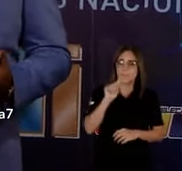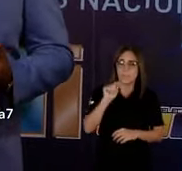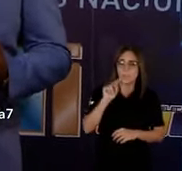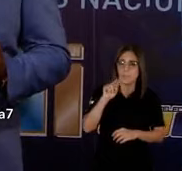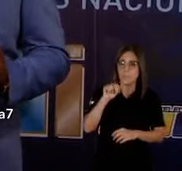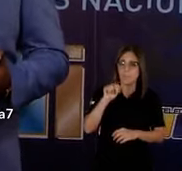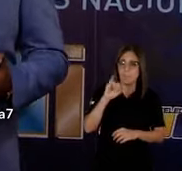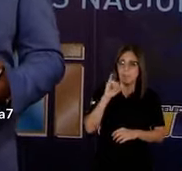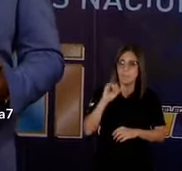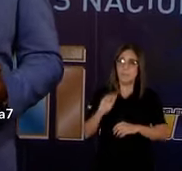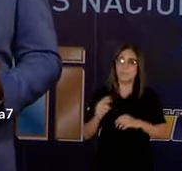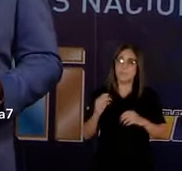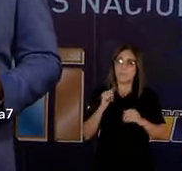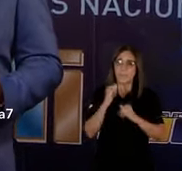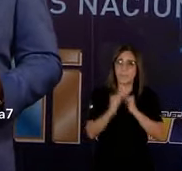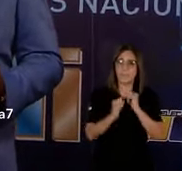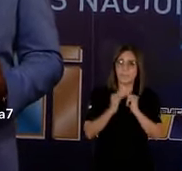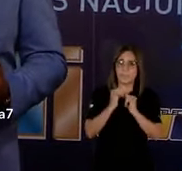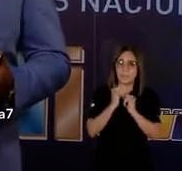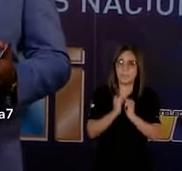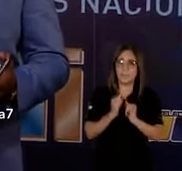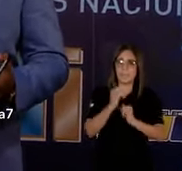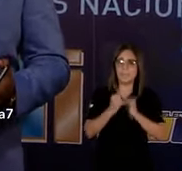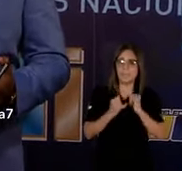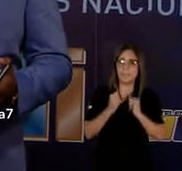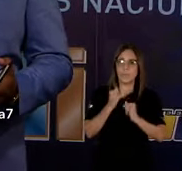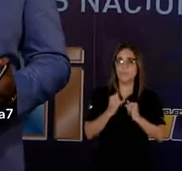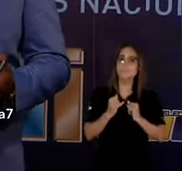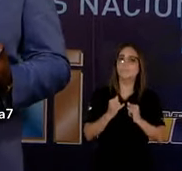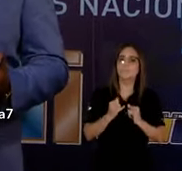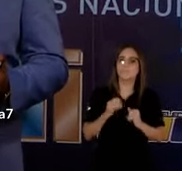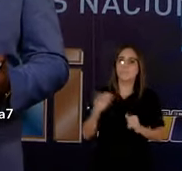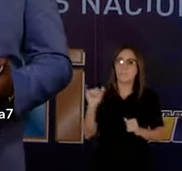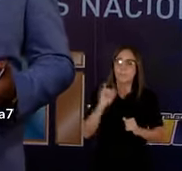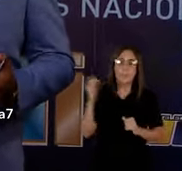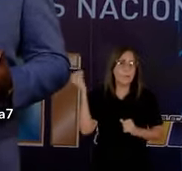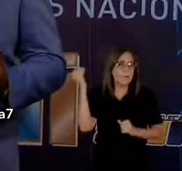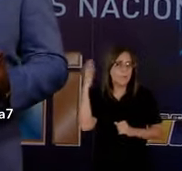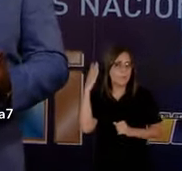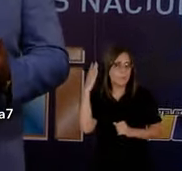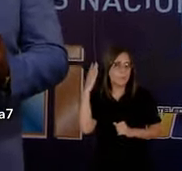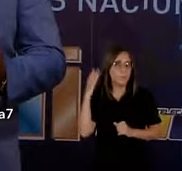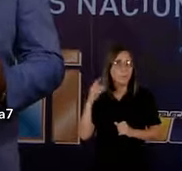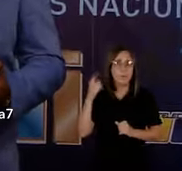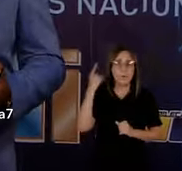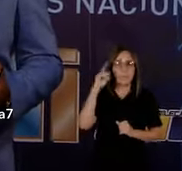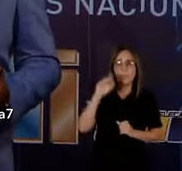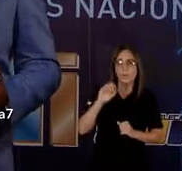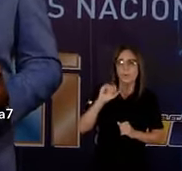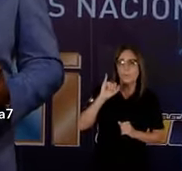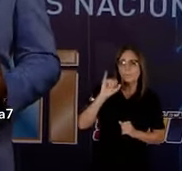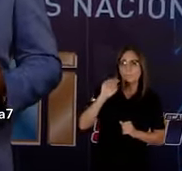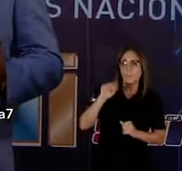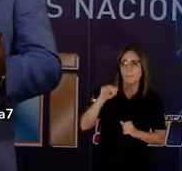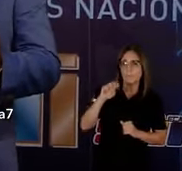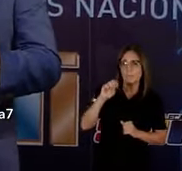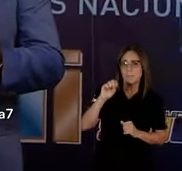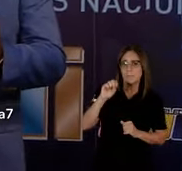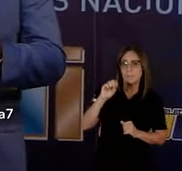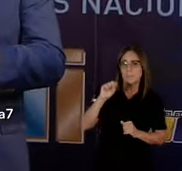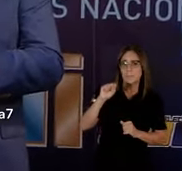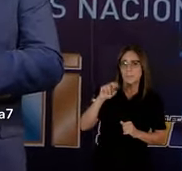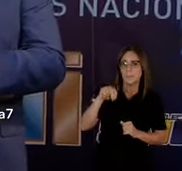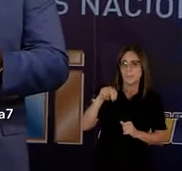escuchando por senda.fm o también nos estás escuchando, gloria a Dios, por Inspira 88.1, quédate